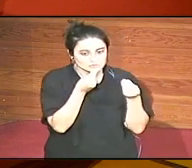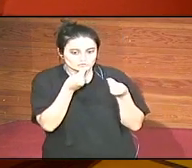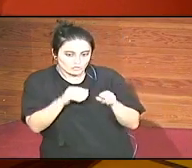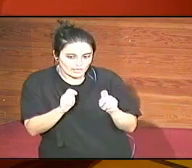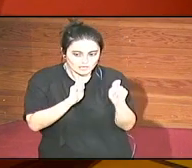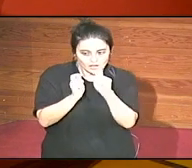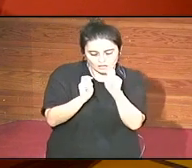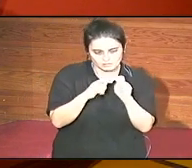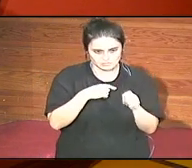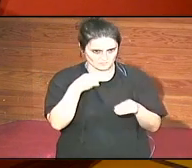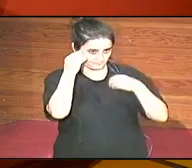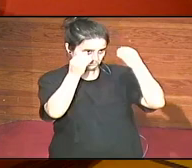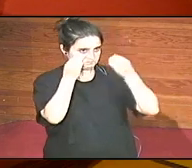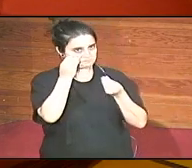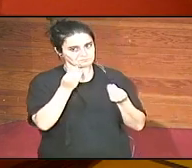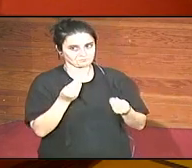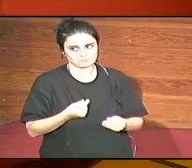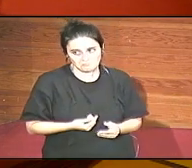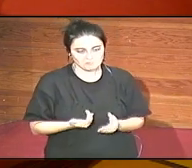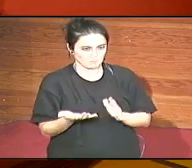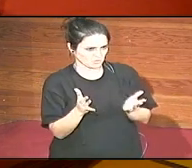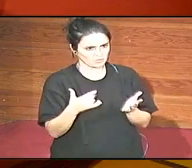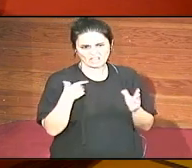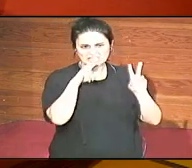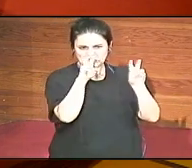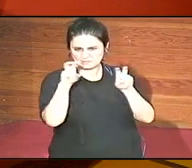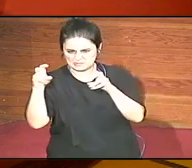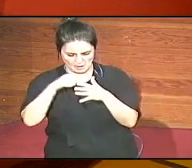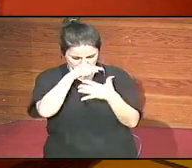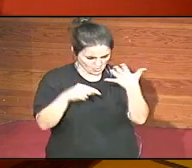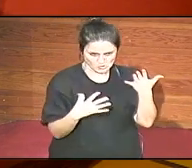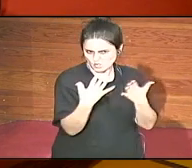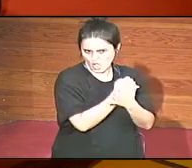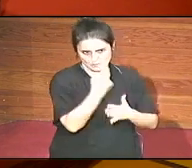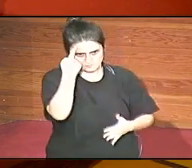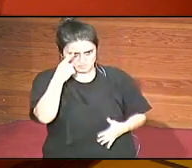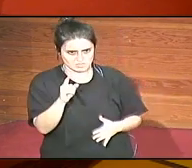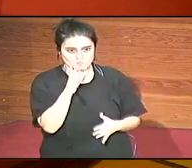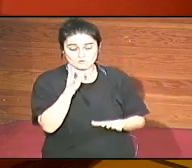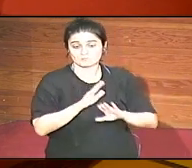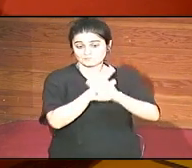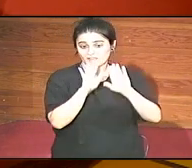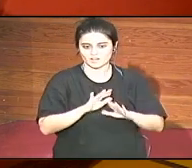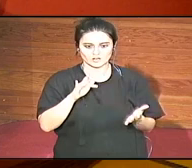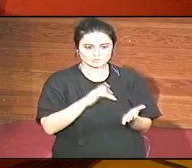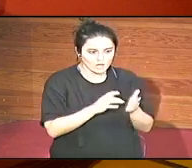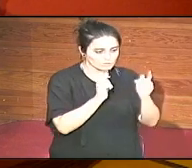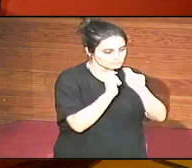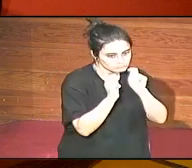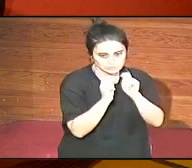pensaba más o menos he tratado todos los palos porque acabas haciendo un montón de coberturas